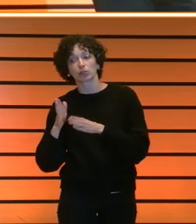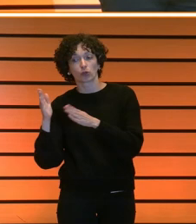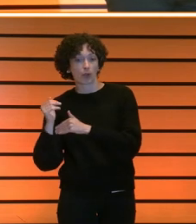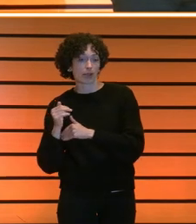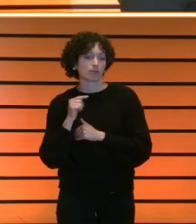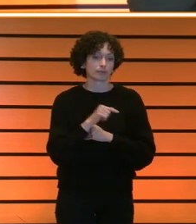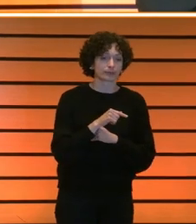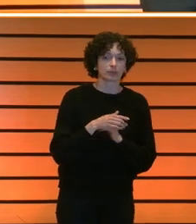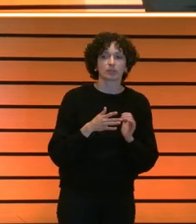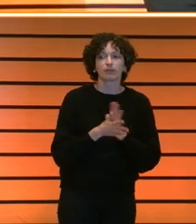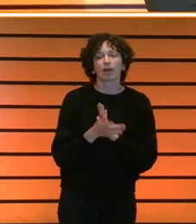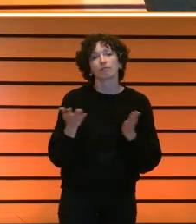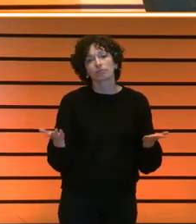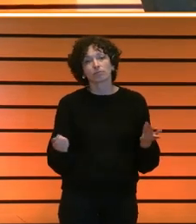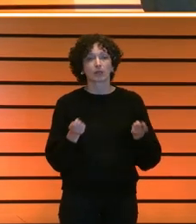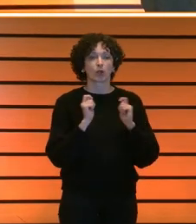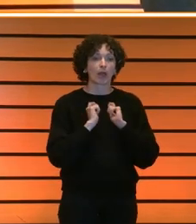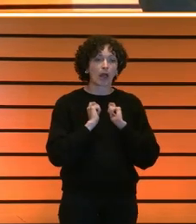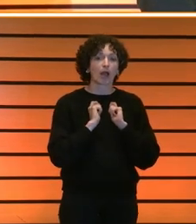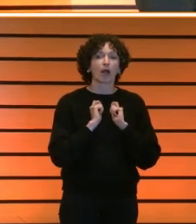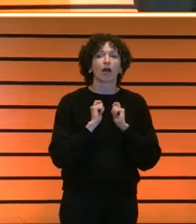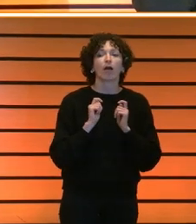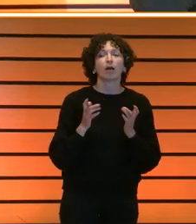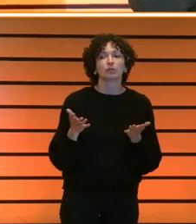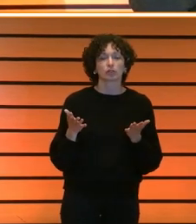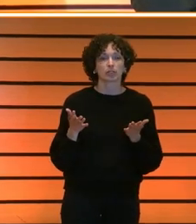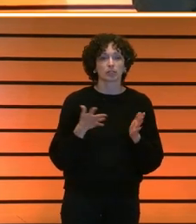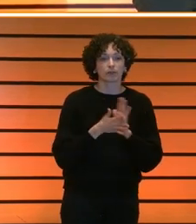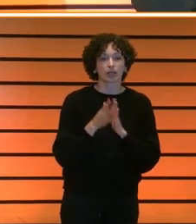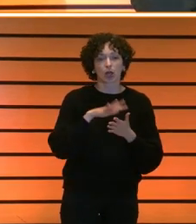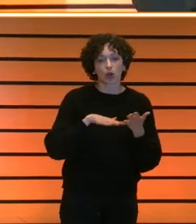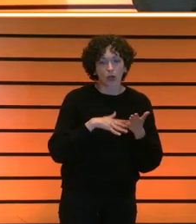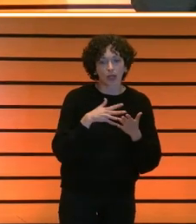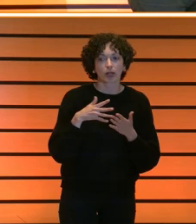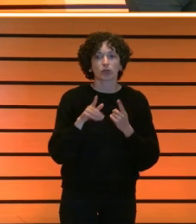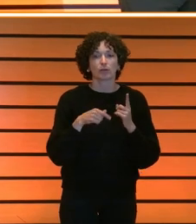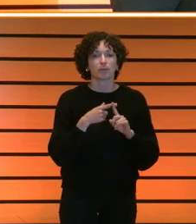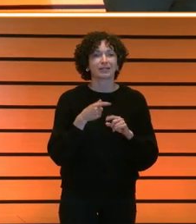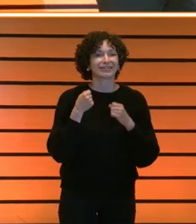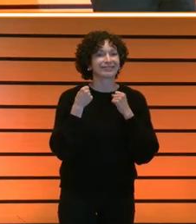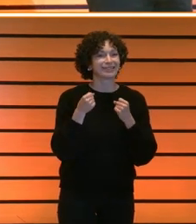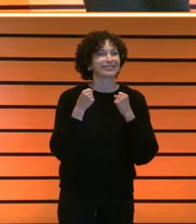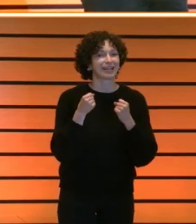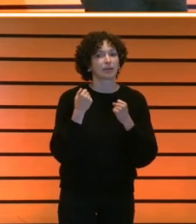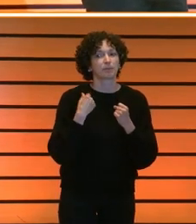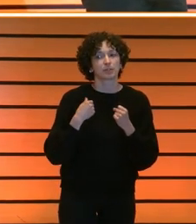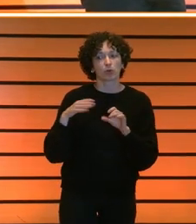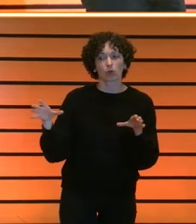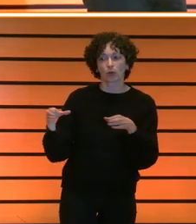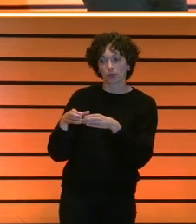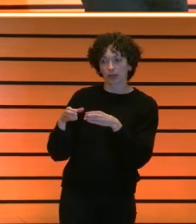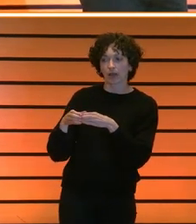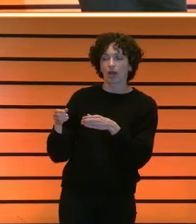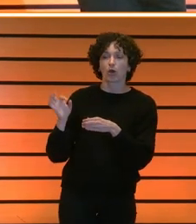porque me lo dan tienen que sustituir en horarios y en intensidad a lo que la comunidad